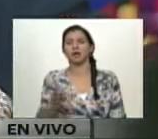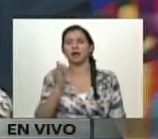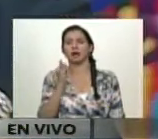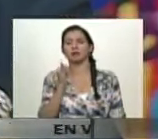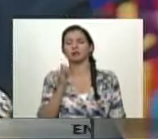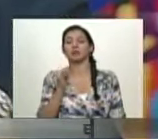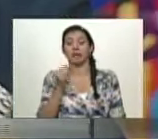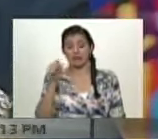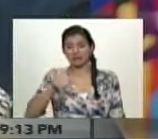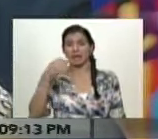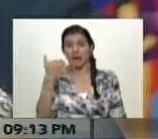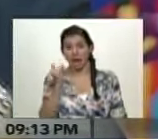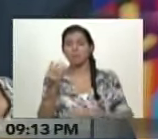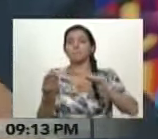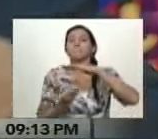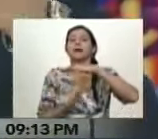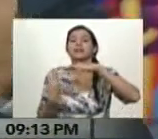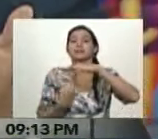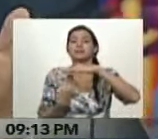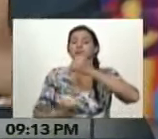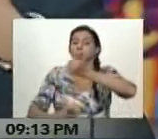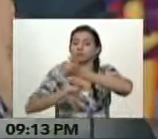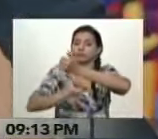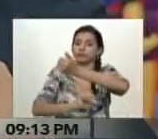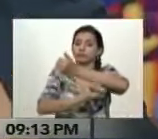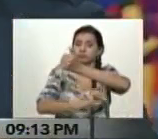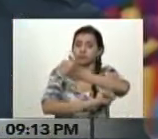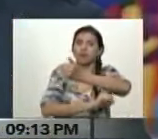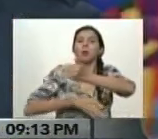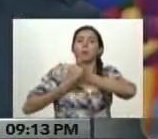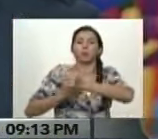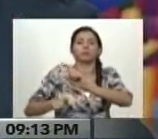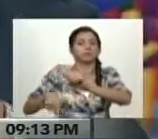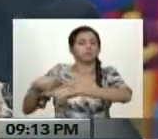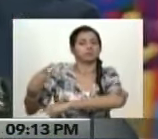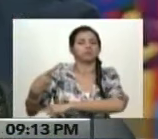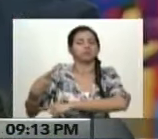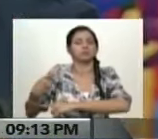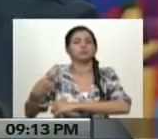las bases para una contraofensiva victoriosa.